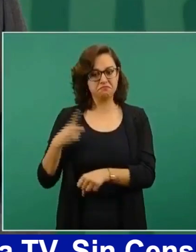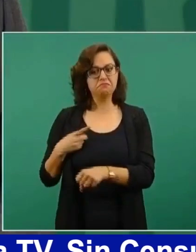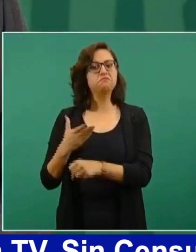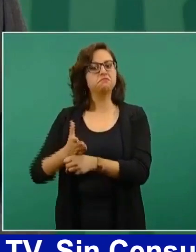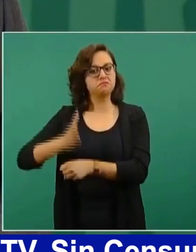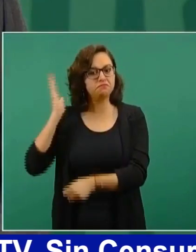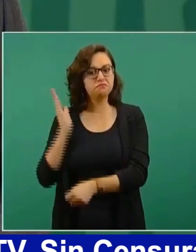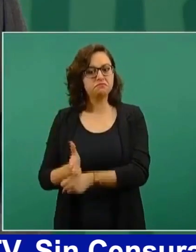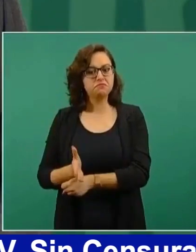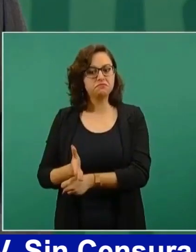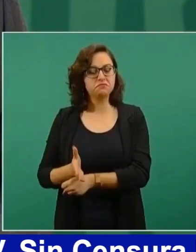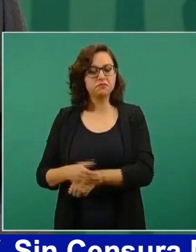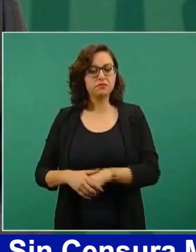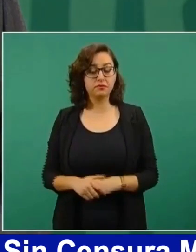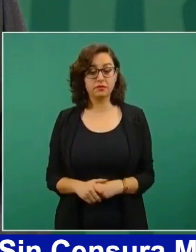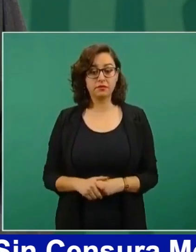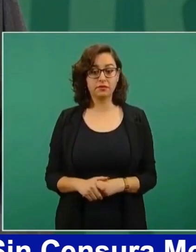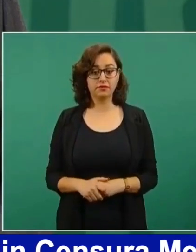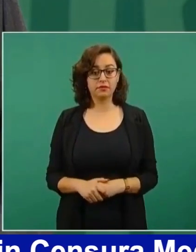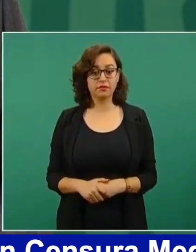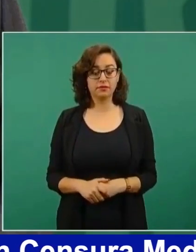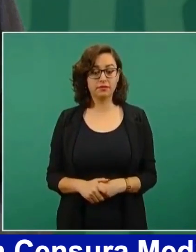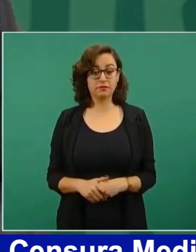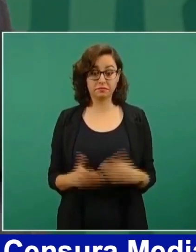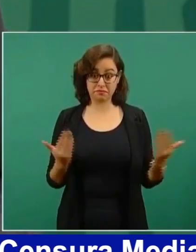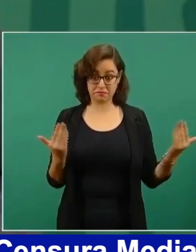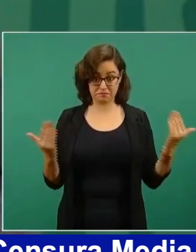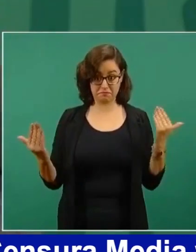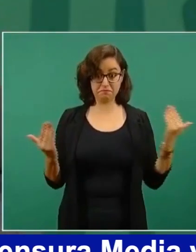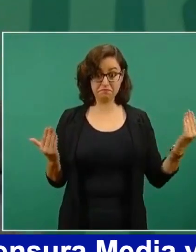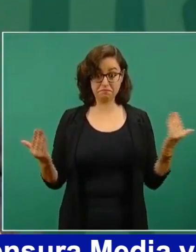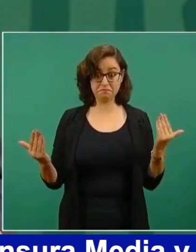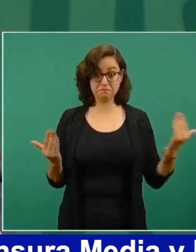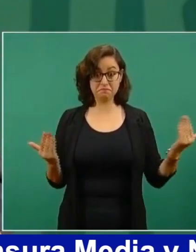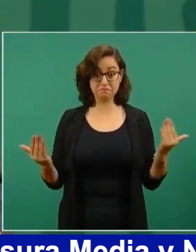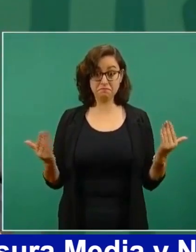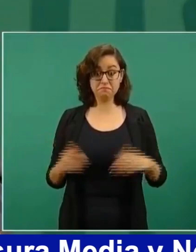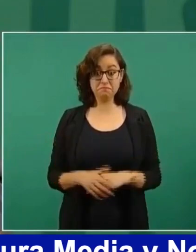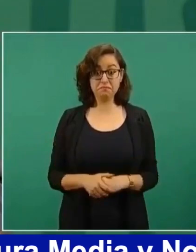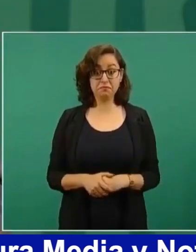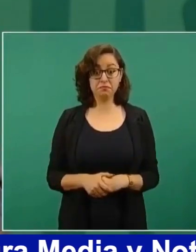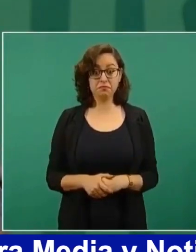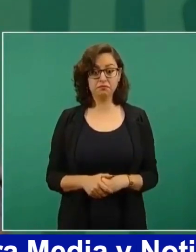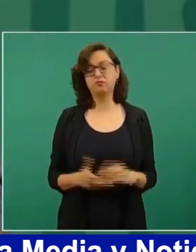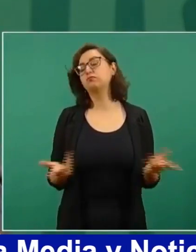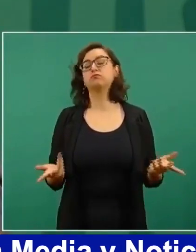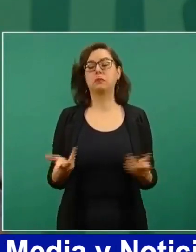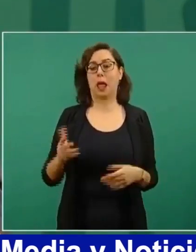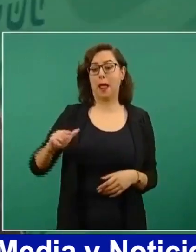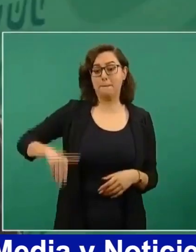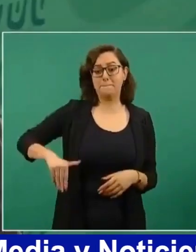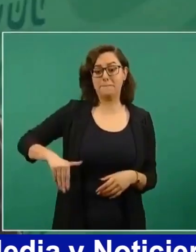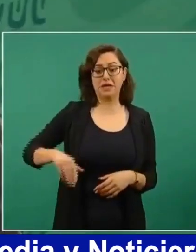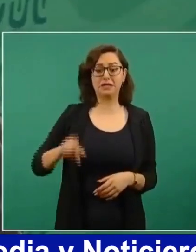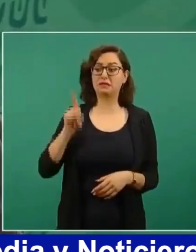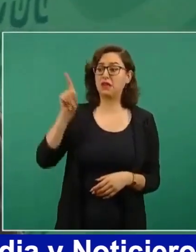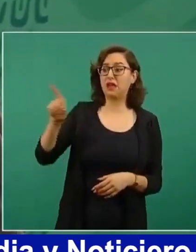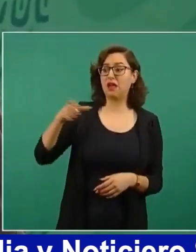Estamos viendo este caso, ¿no?, tan lamentable de Tulum.